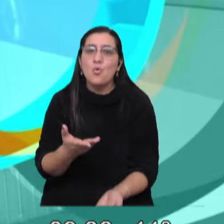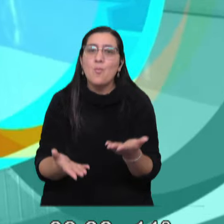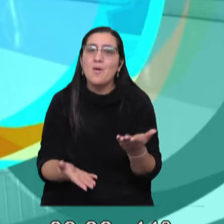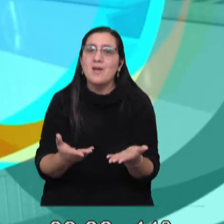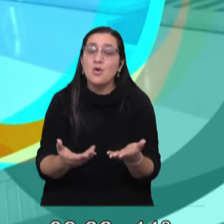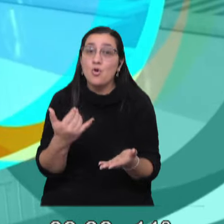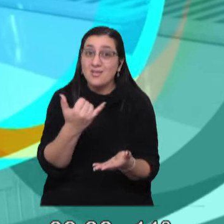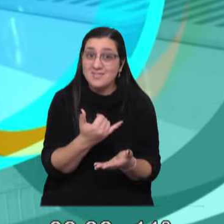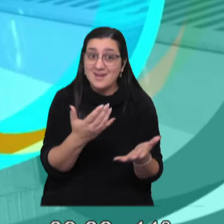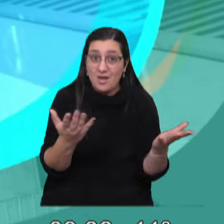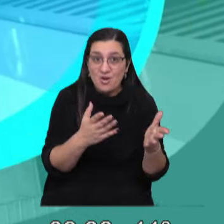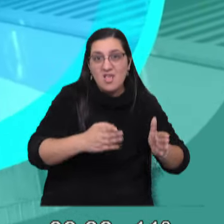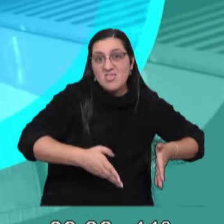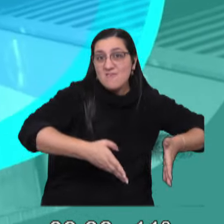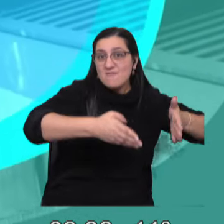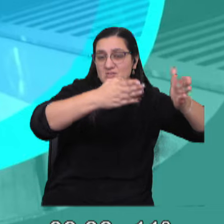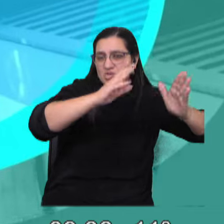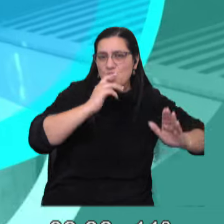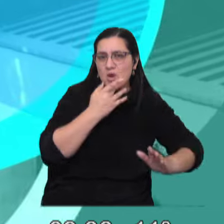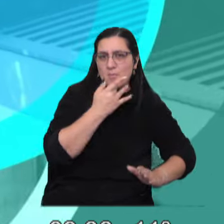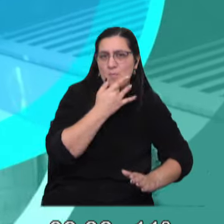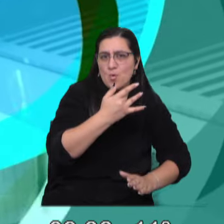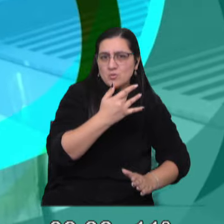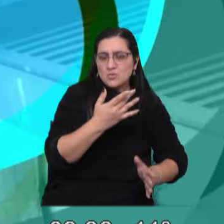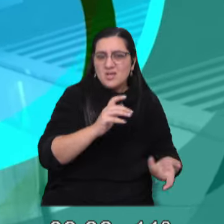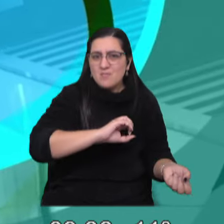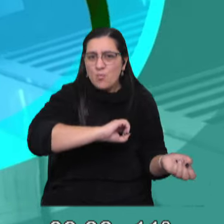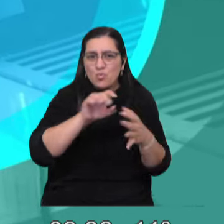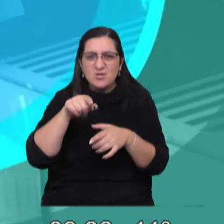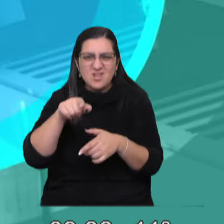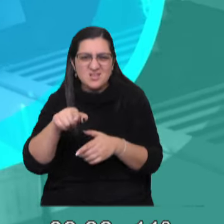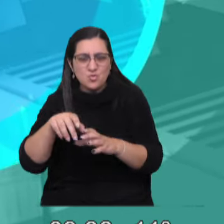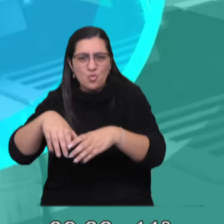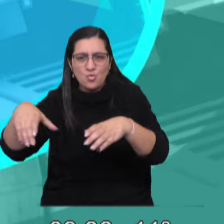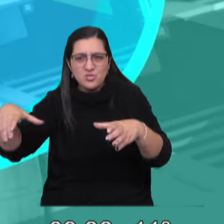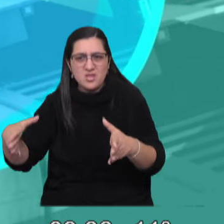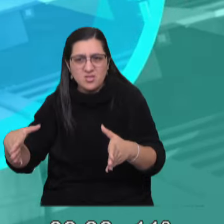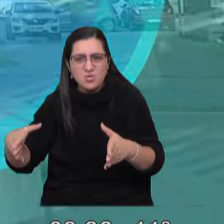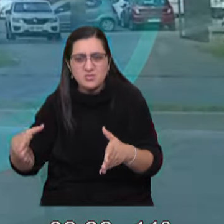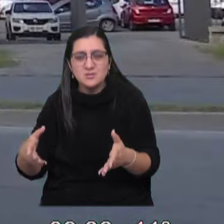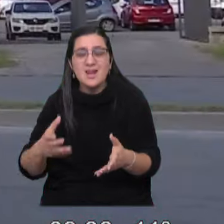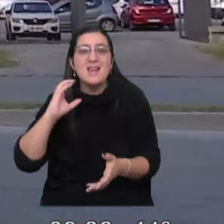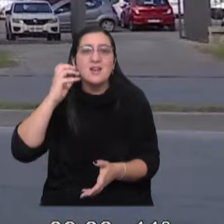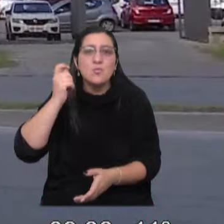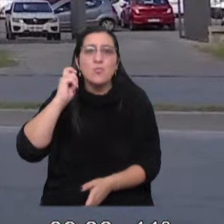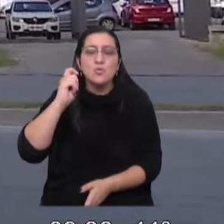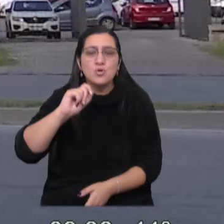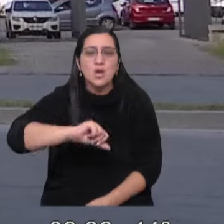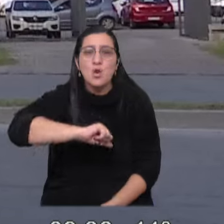que estamos hoy teniendo en estas radios públicas que a a lo largo de los años han logrado